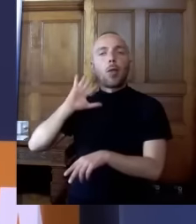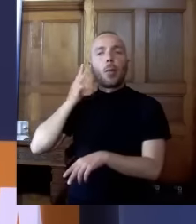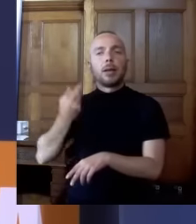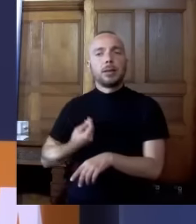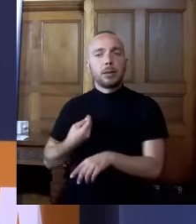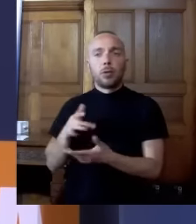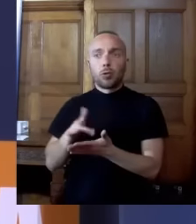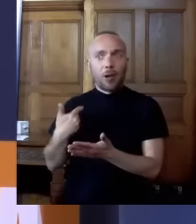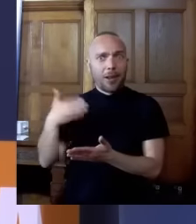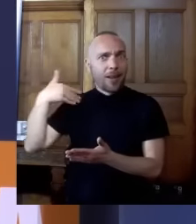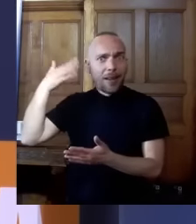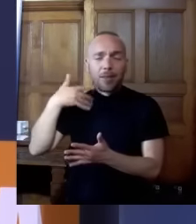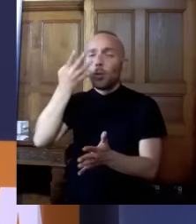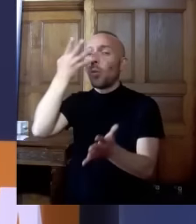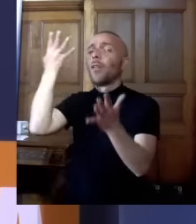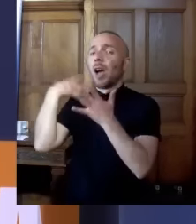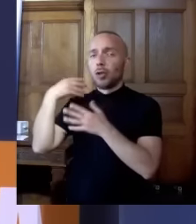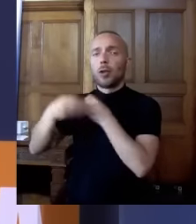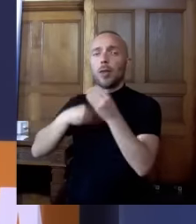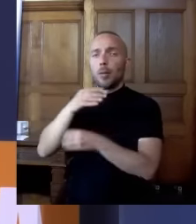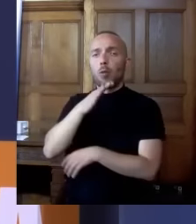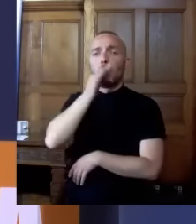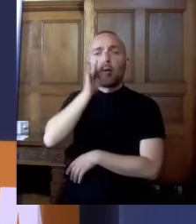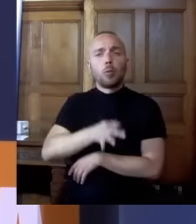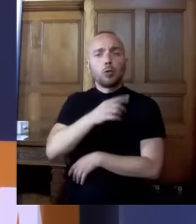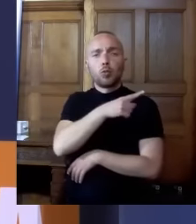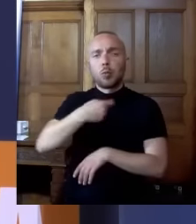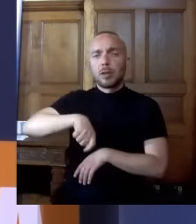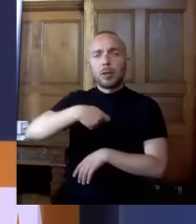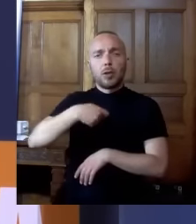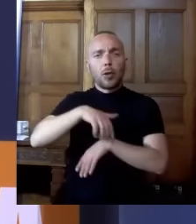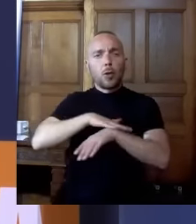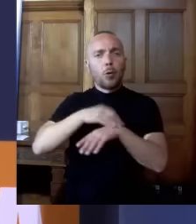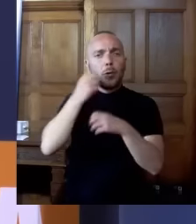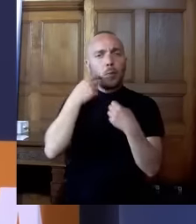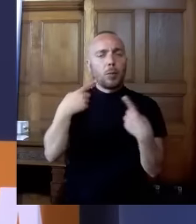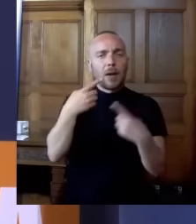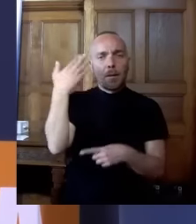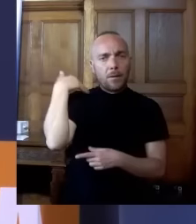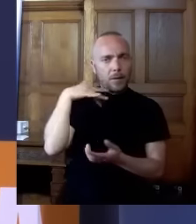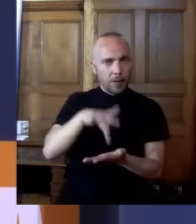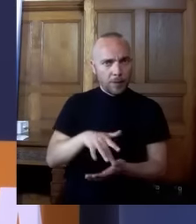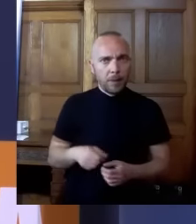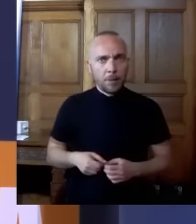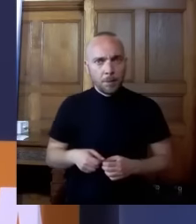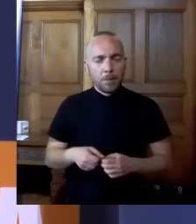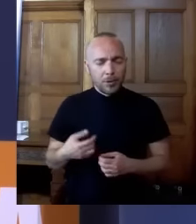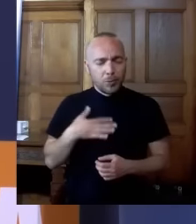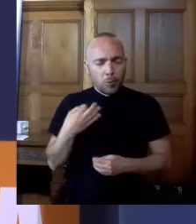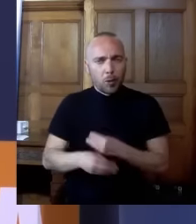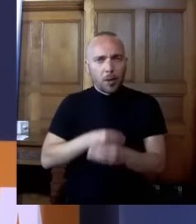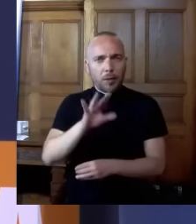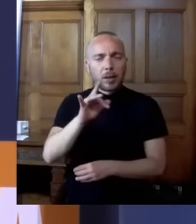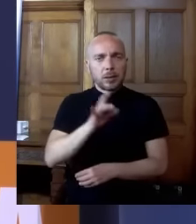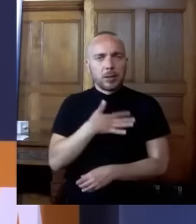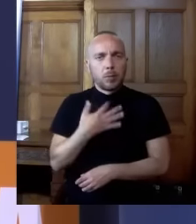teníamos que haber hecho hace 9 años cuando lo prometió el presidente del gobierno la primera vez pero sí es posible nosotras sabemos que se puede hacer